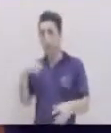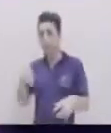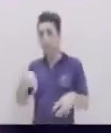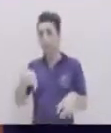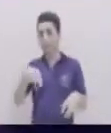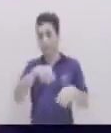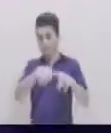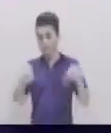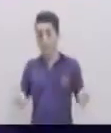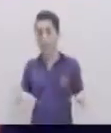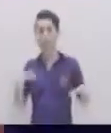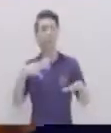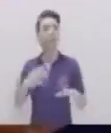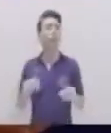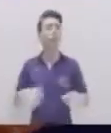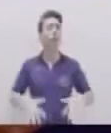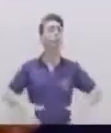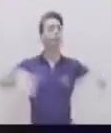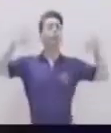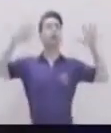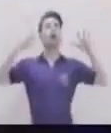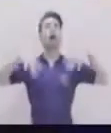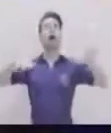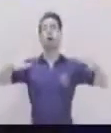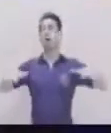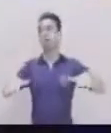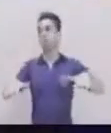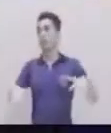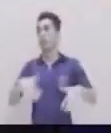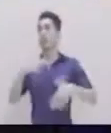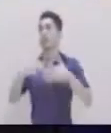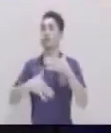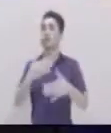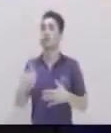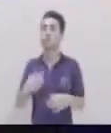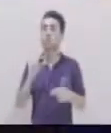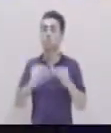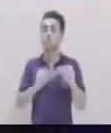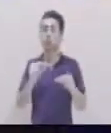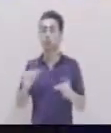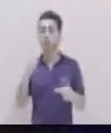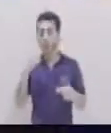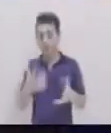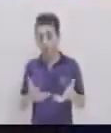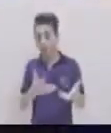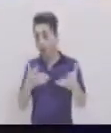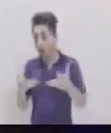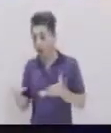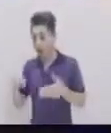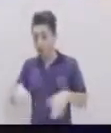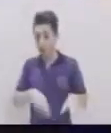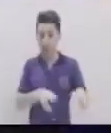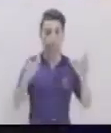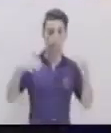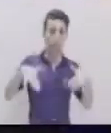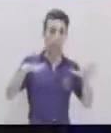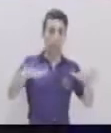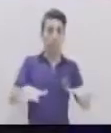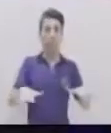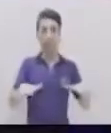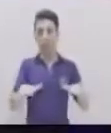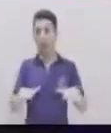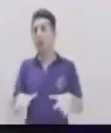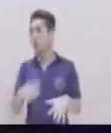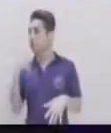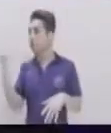nuestro planeta estaba lleno de agua. Cuando hablamos del sur les conté de que se crearon los ríos, los mares,